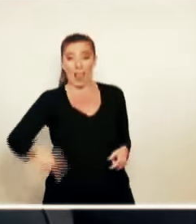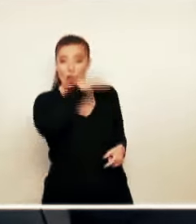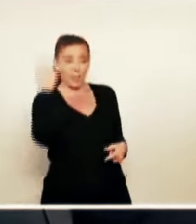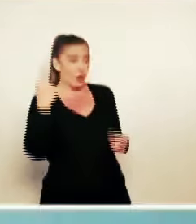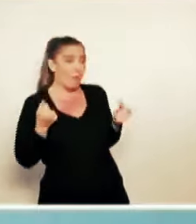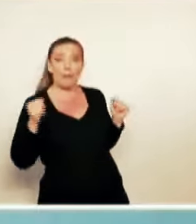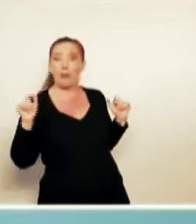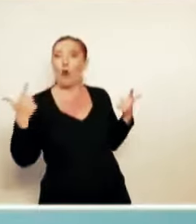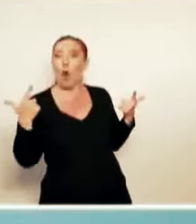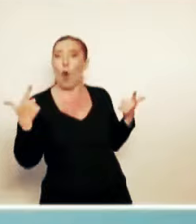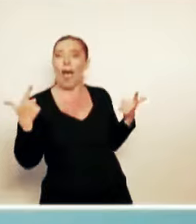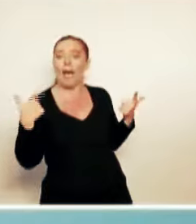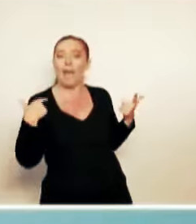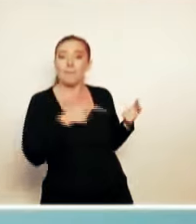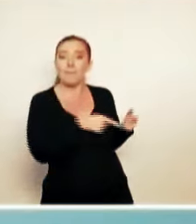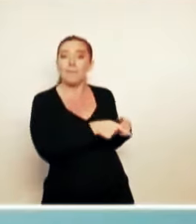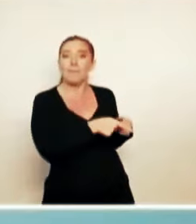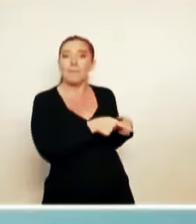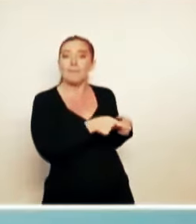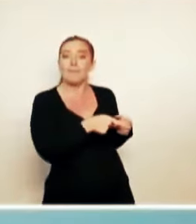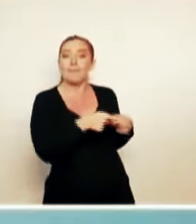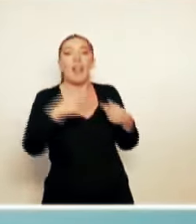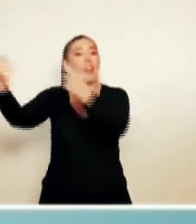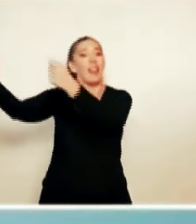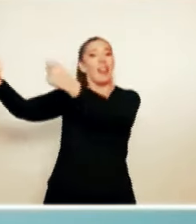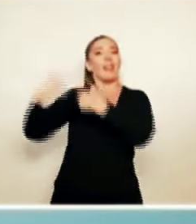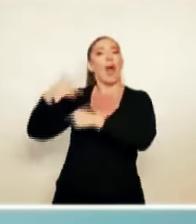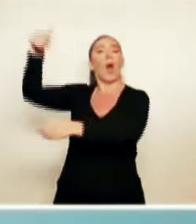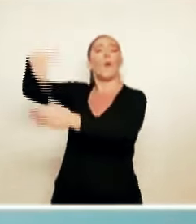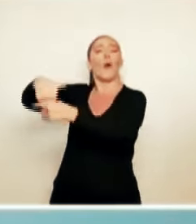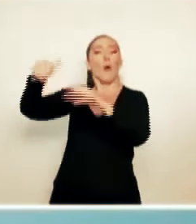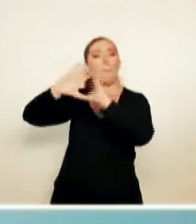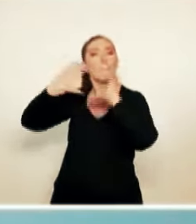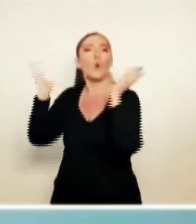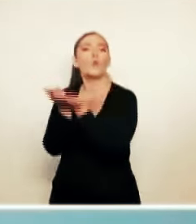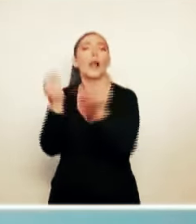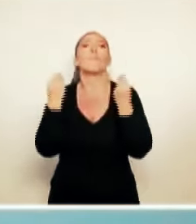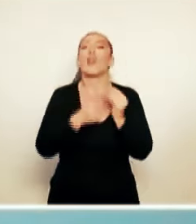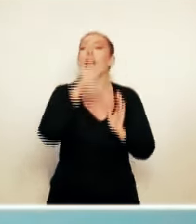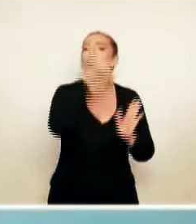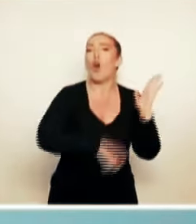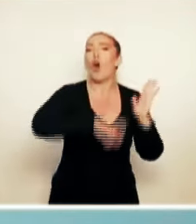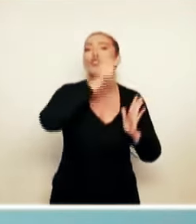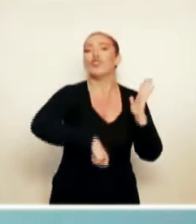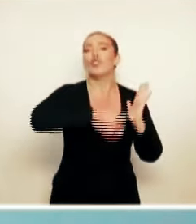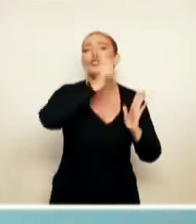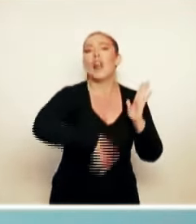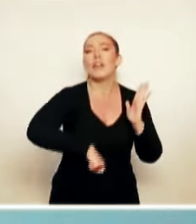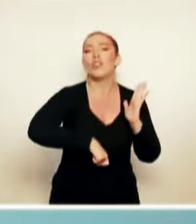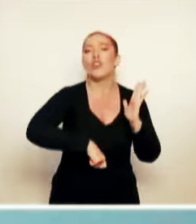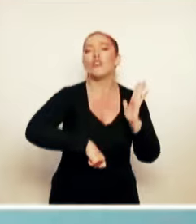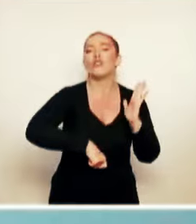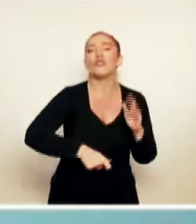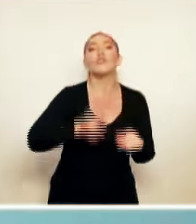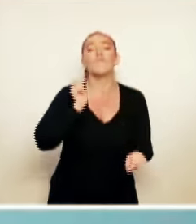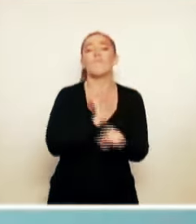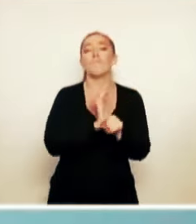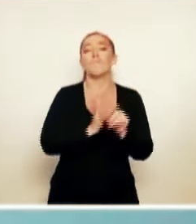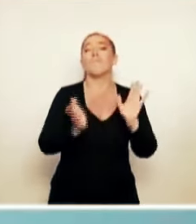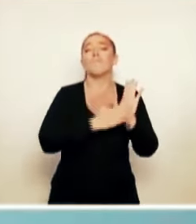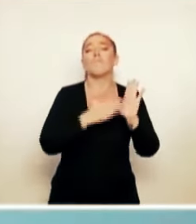tiene plata, se lo da el Banco Mundial, porque todos esos contratos fueron firmados con